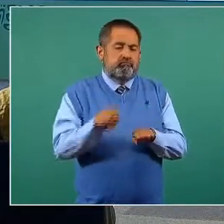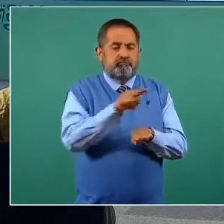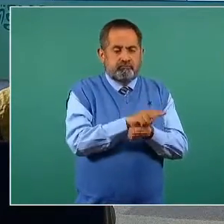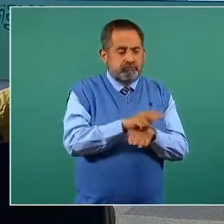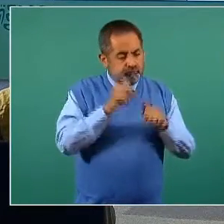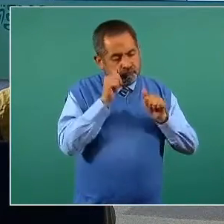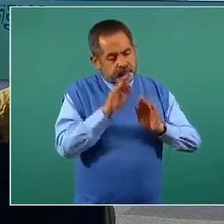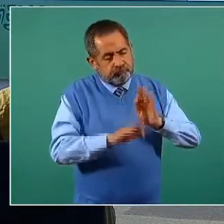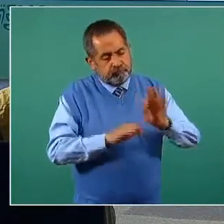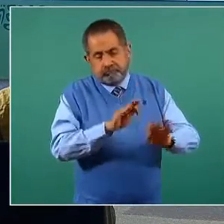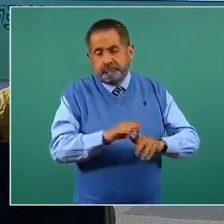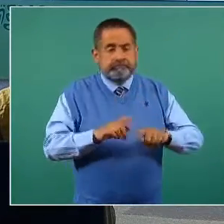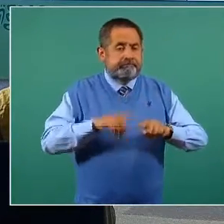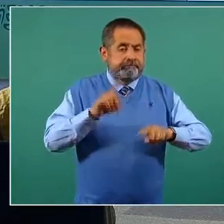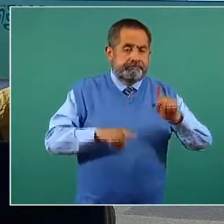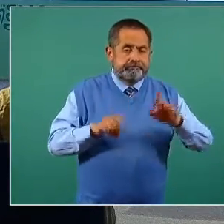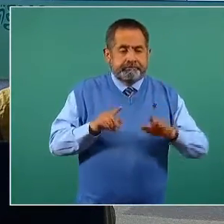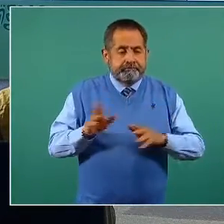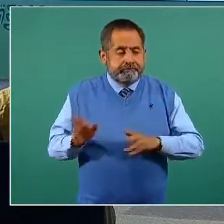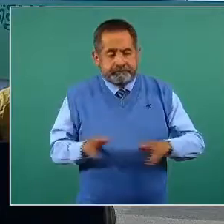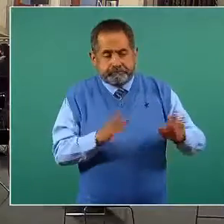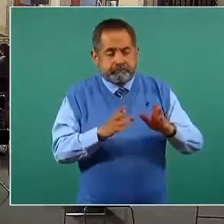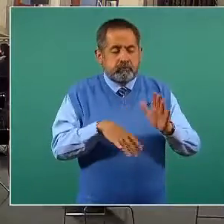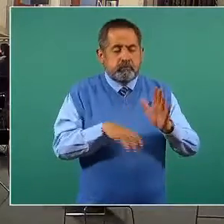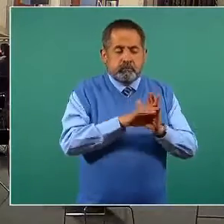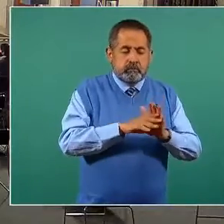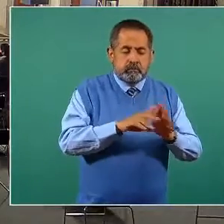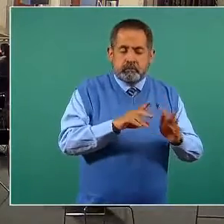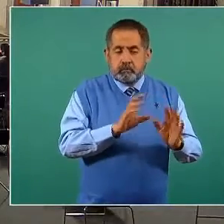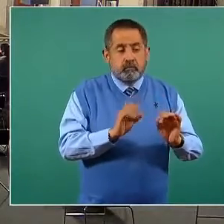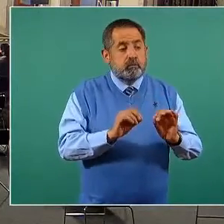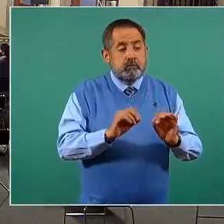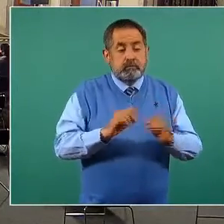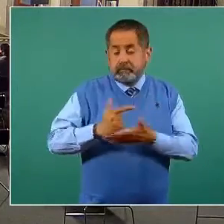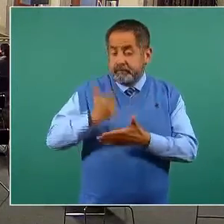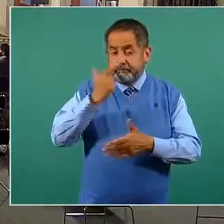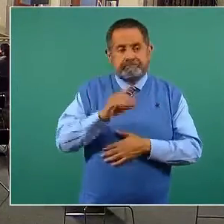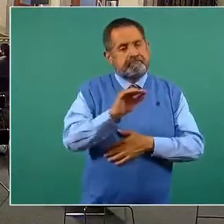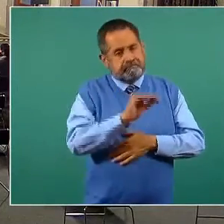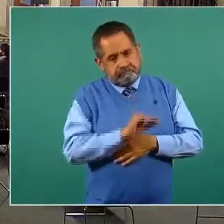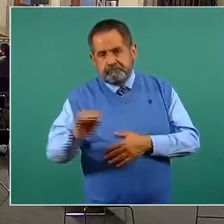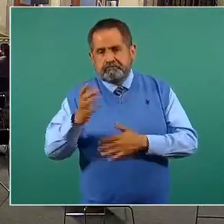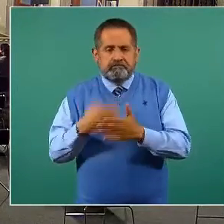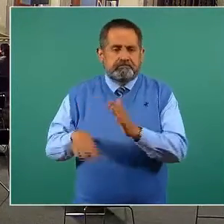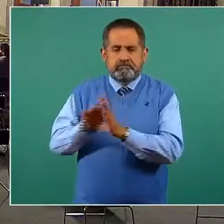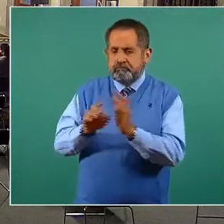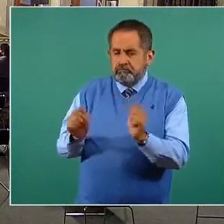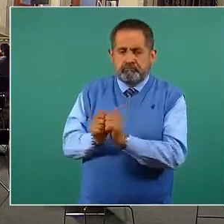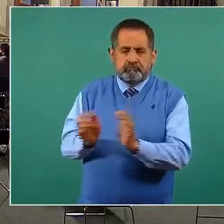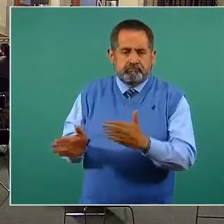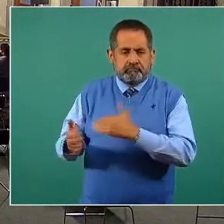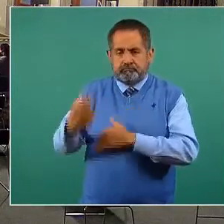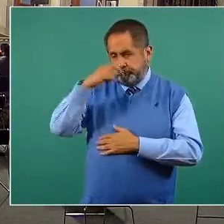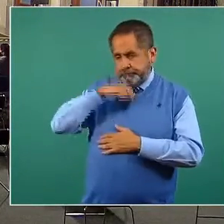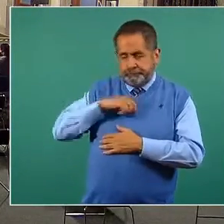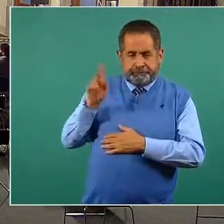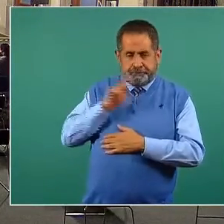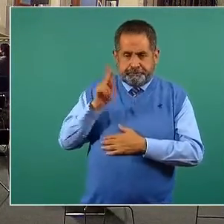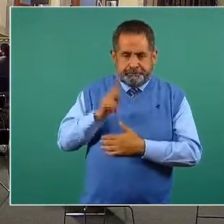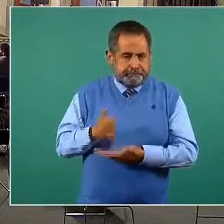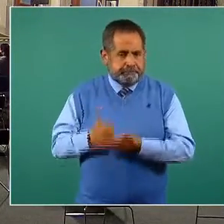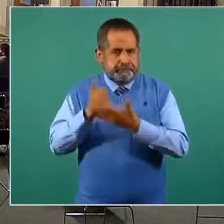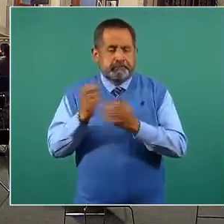de sus manifestaciones, fueron ingresados a una cama general o fueron ingresados a una cama directamente con ventilador, o pasaron en